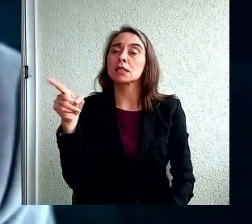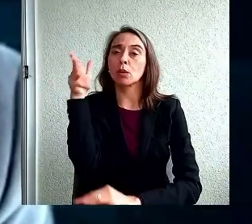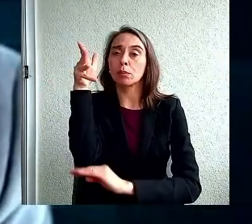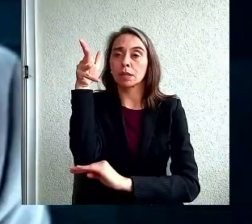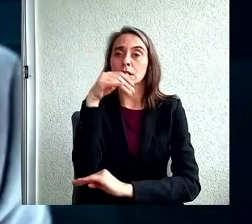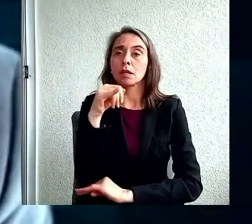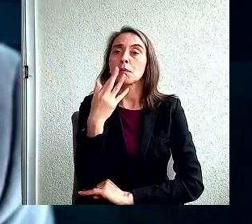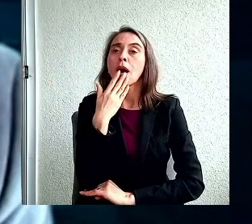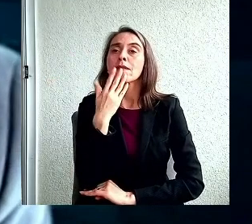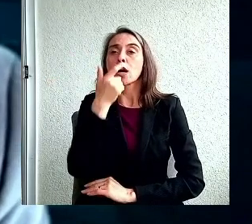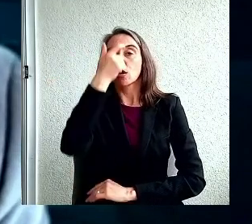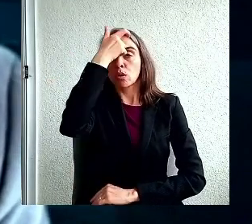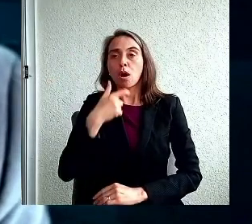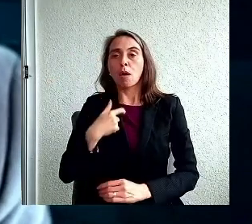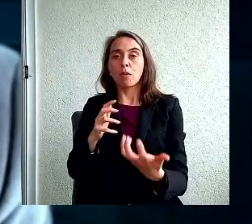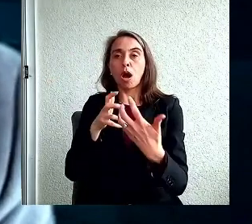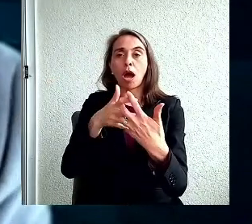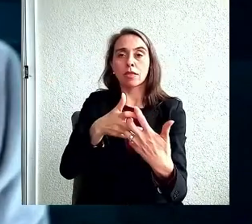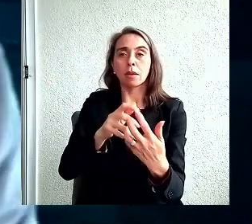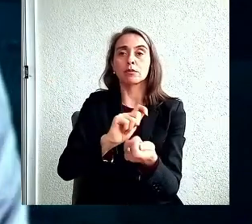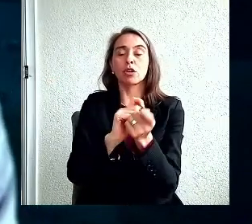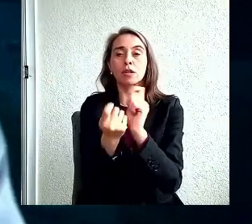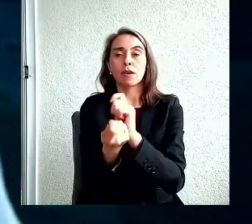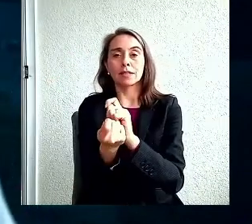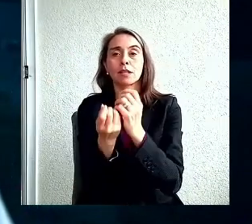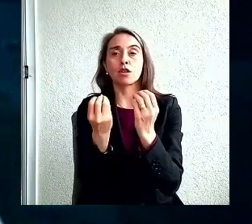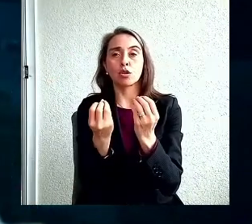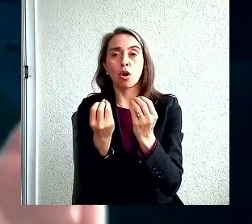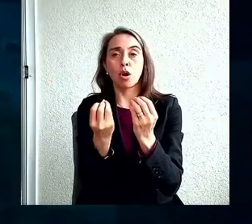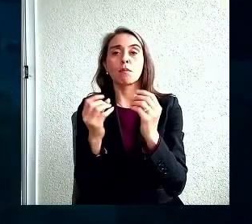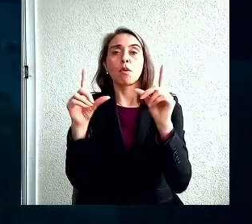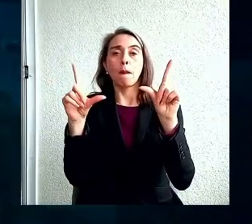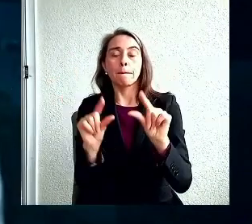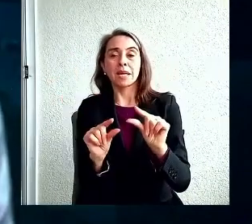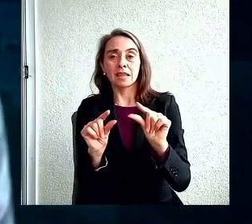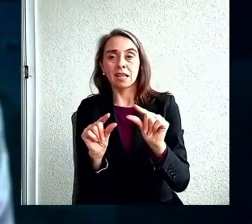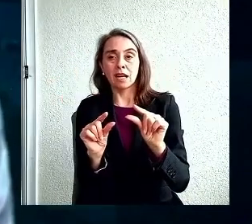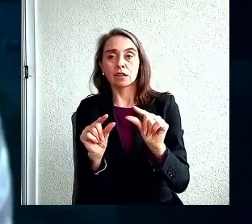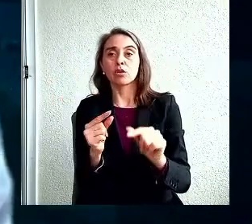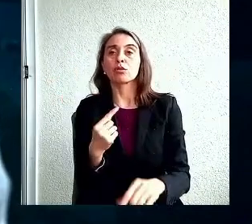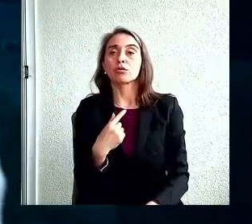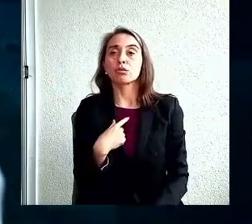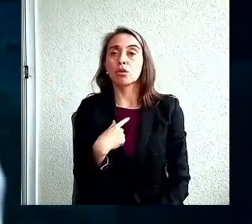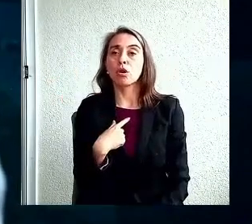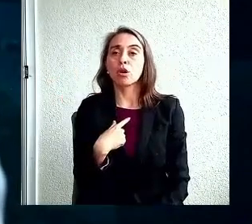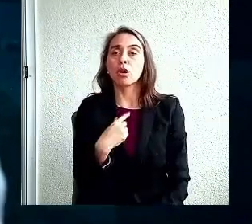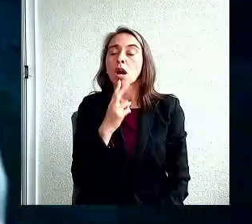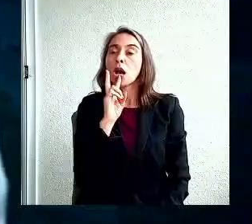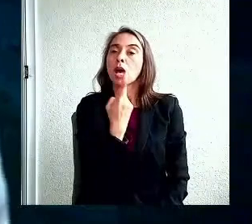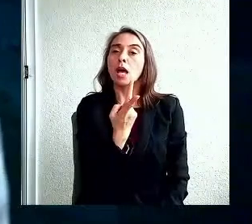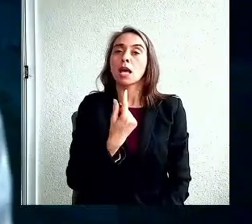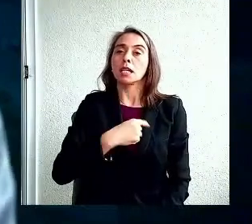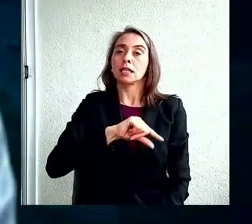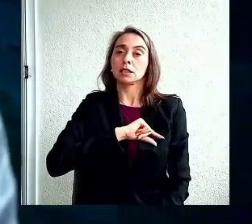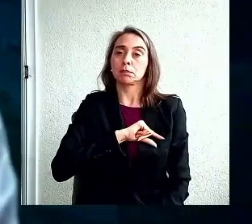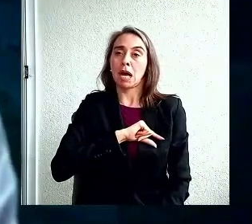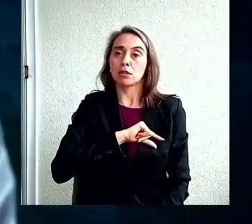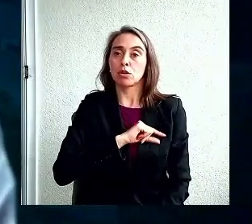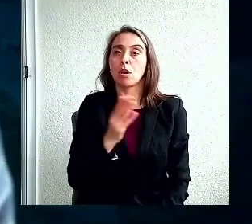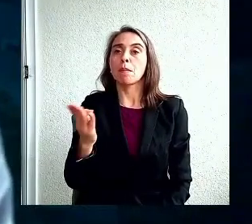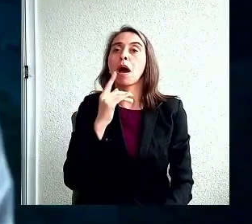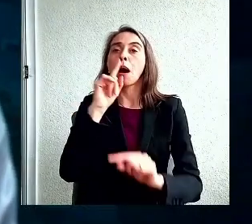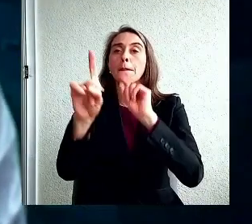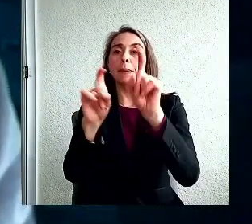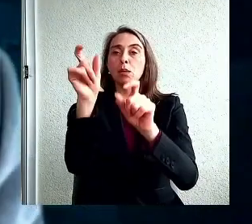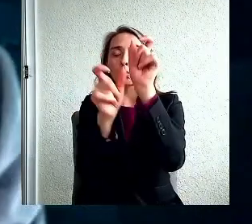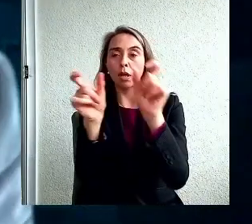y resiliencia versus mitigación. Y voy a cambiarme al español para darle cabida a las preguntas de la audiencia. Y